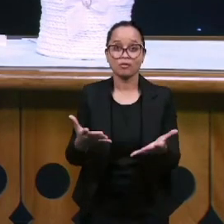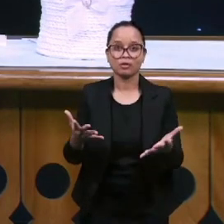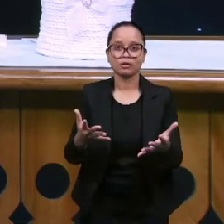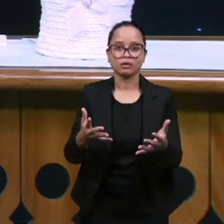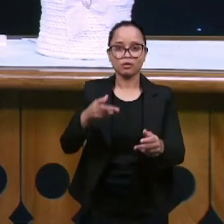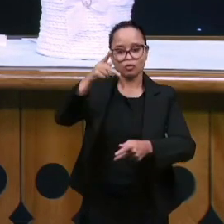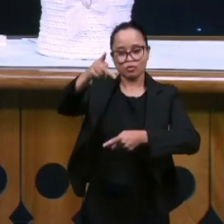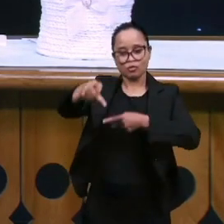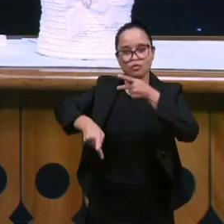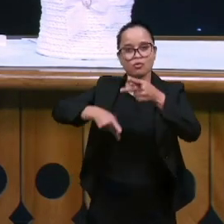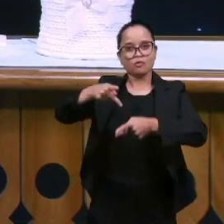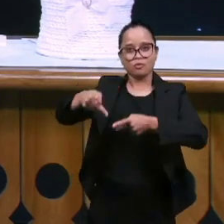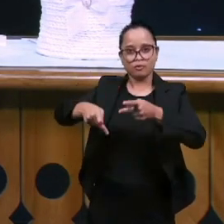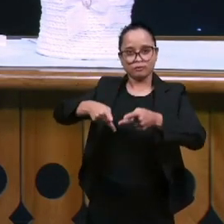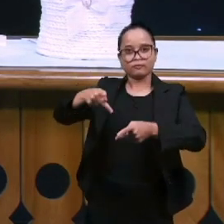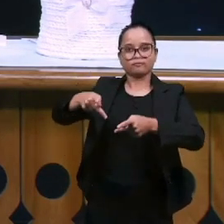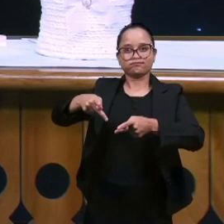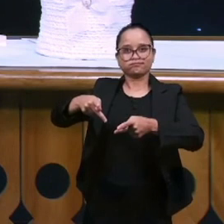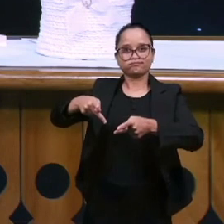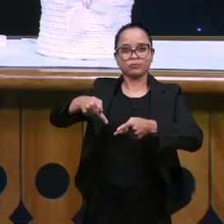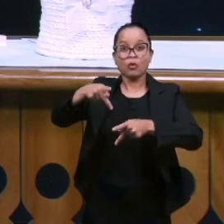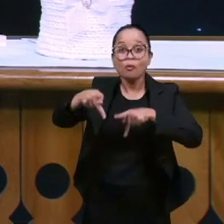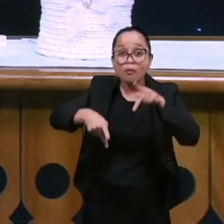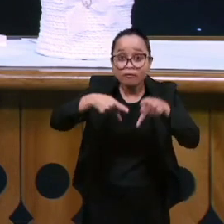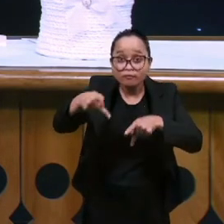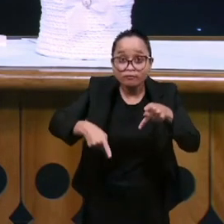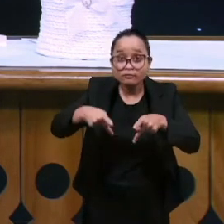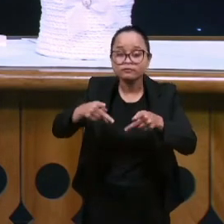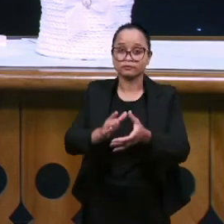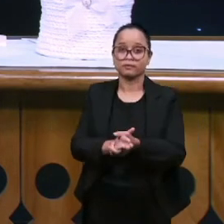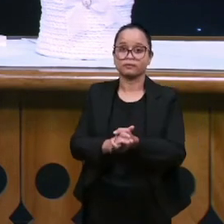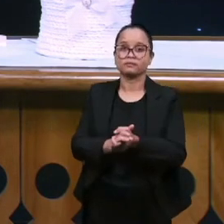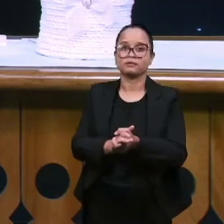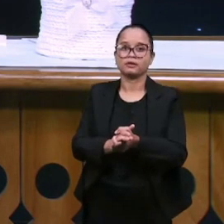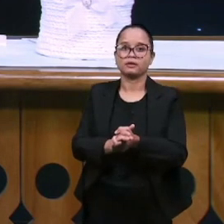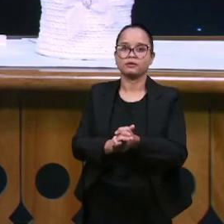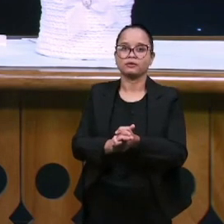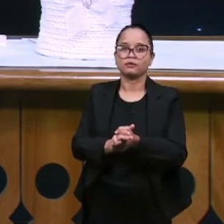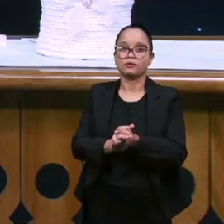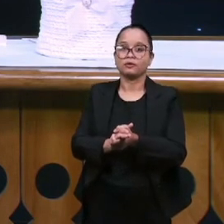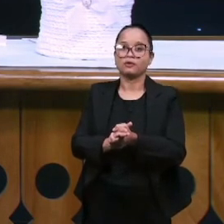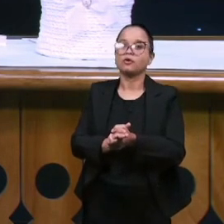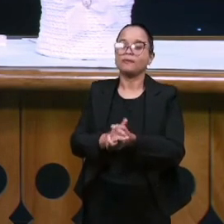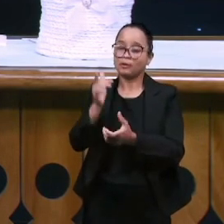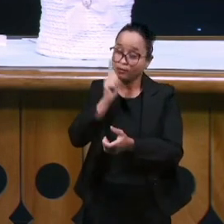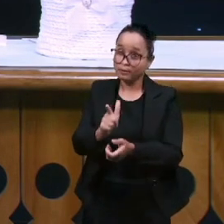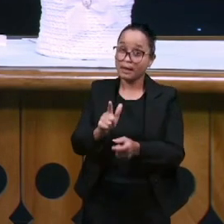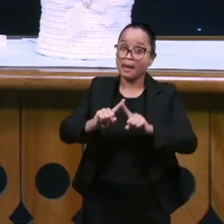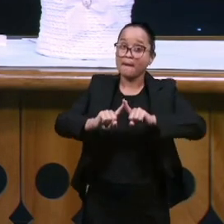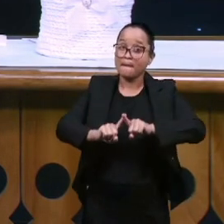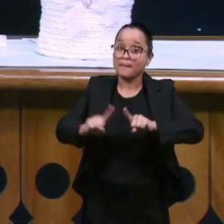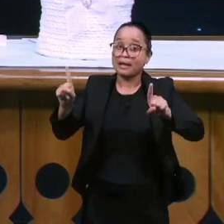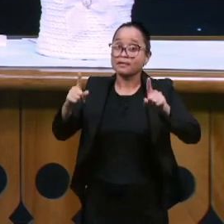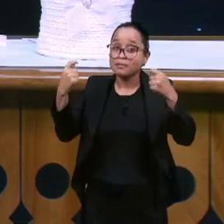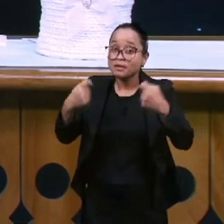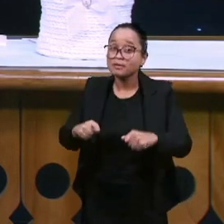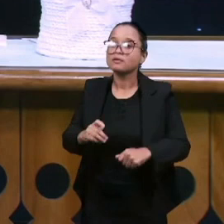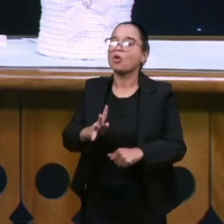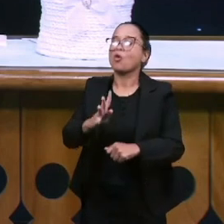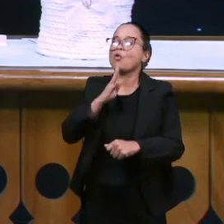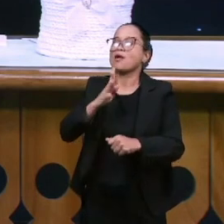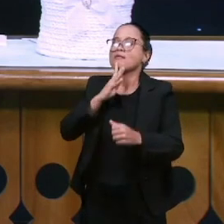un pueblo va a pasar. Y no va a pasar sin el conocimiento del misterio. Israel no